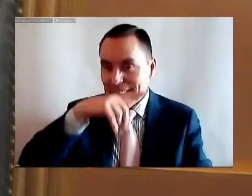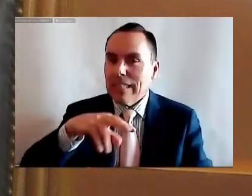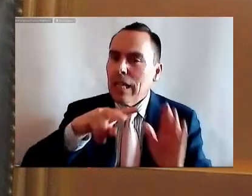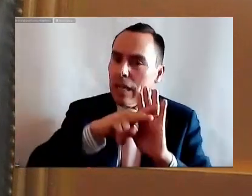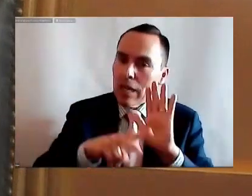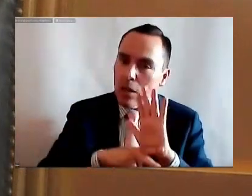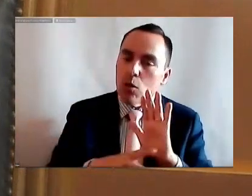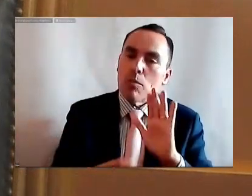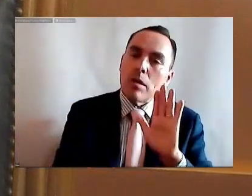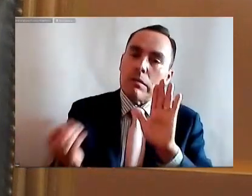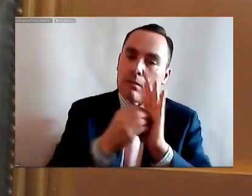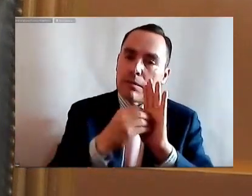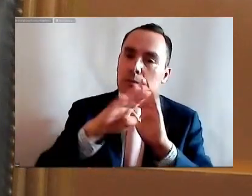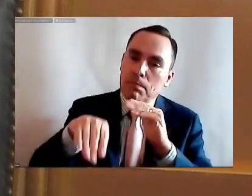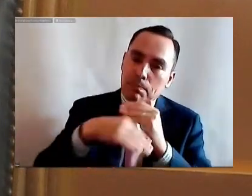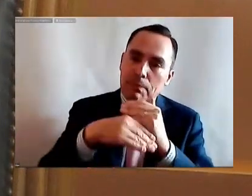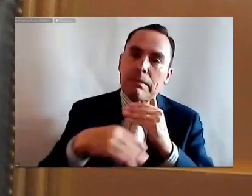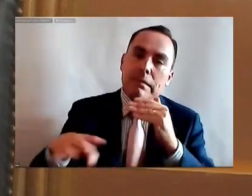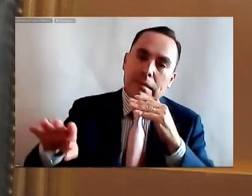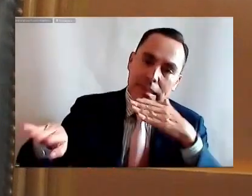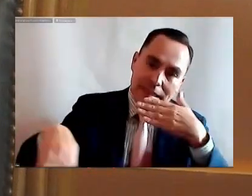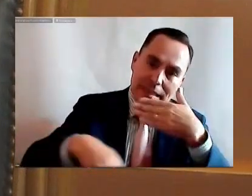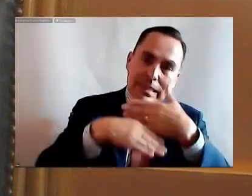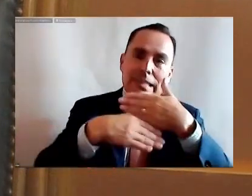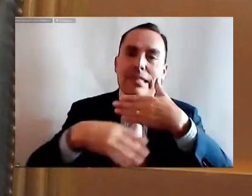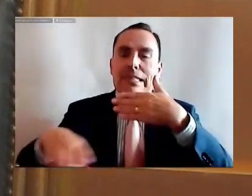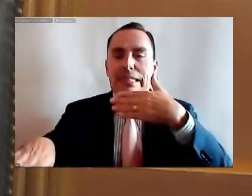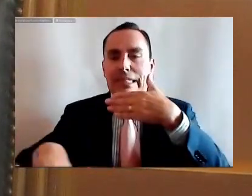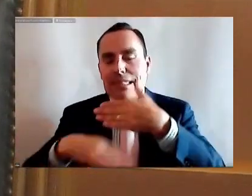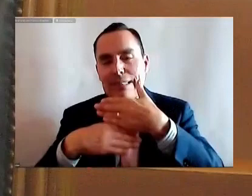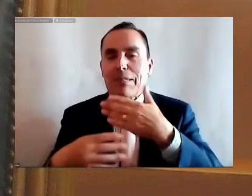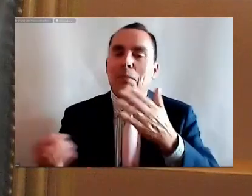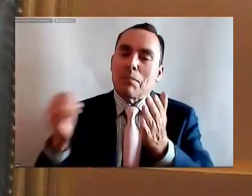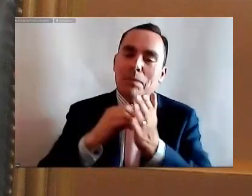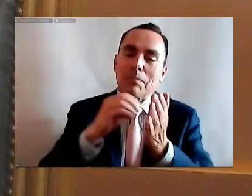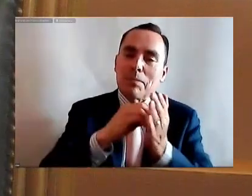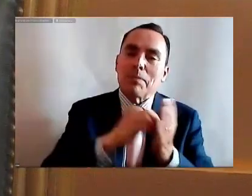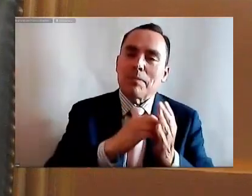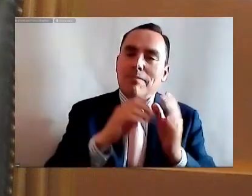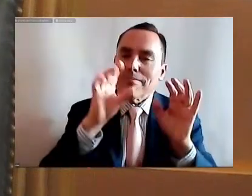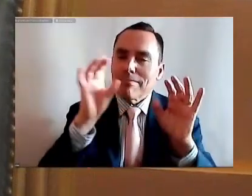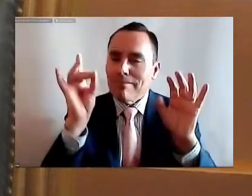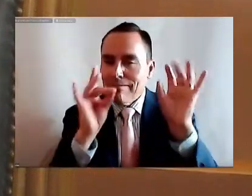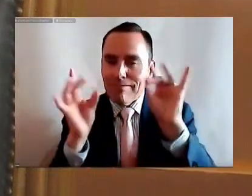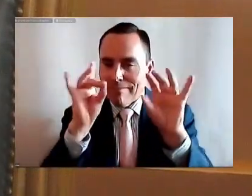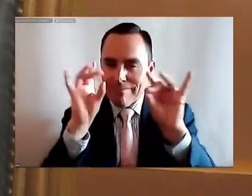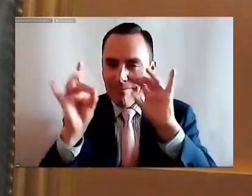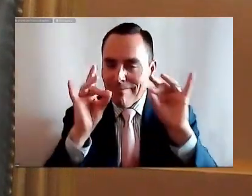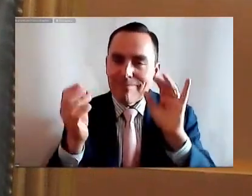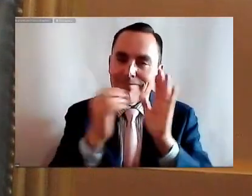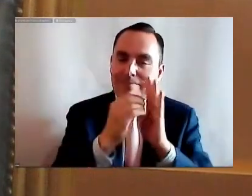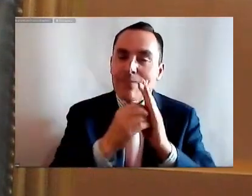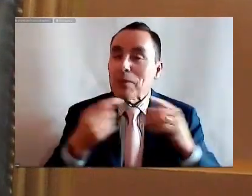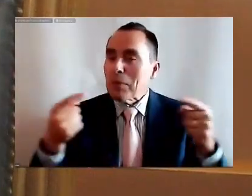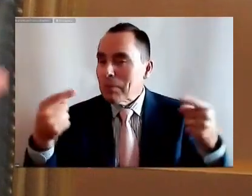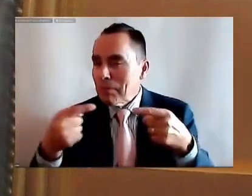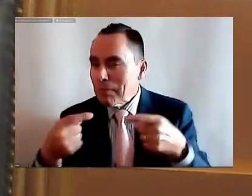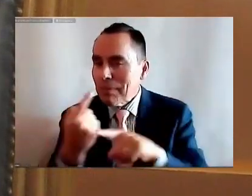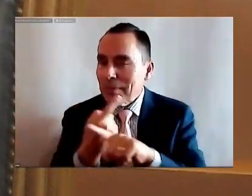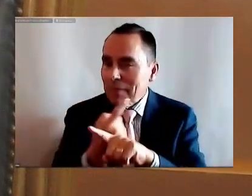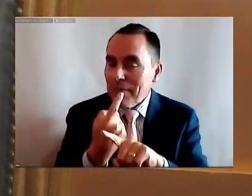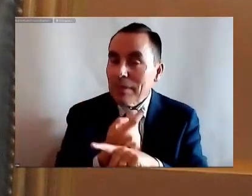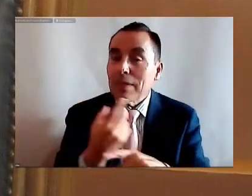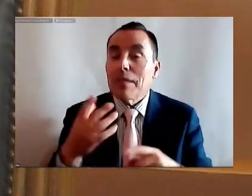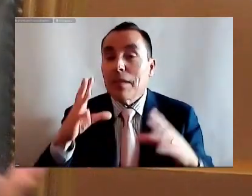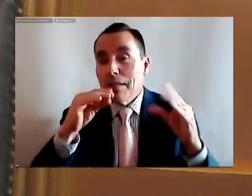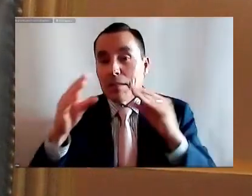incorporando ciertas matizaciones con respecto a que se pueda discutir la posibilidad de tomarse otro tipo